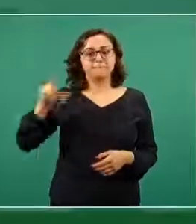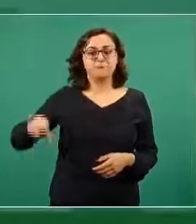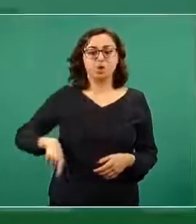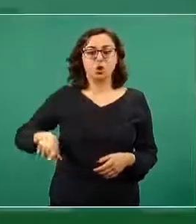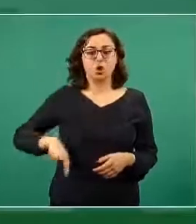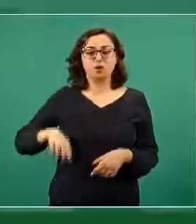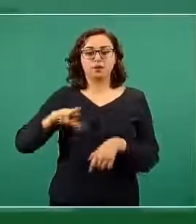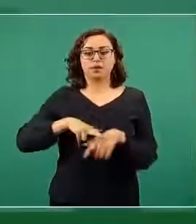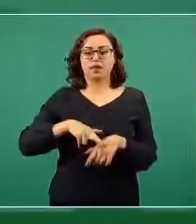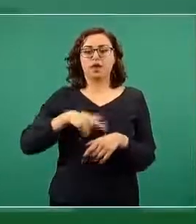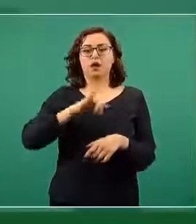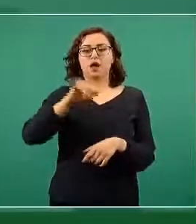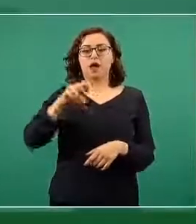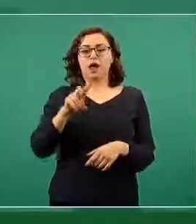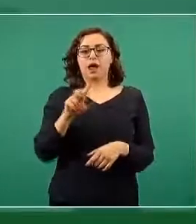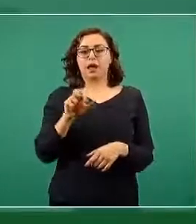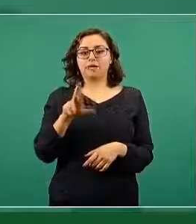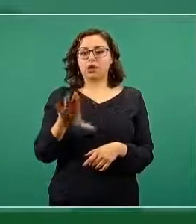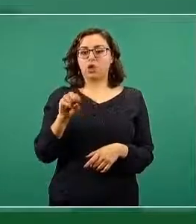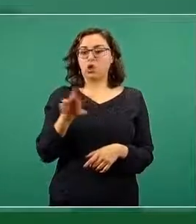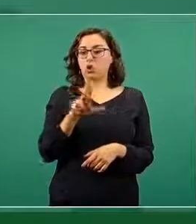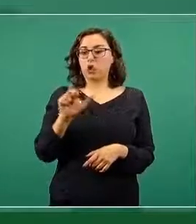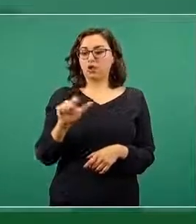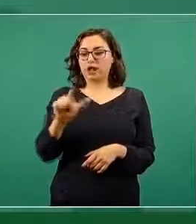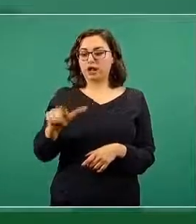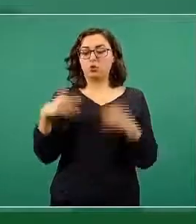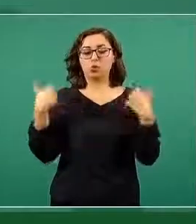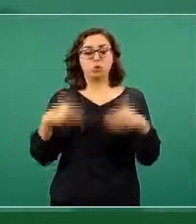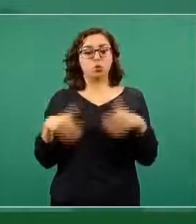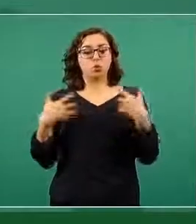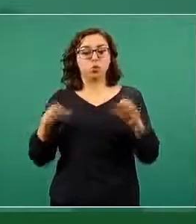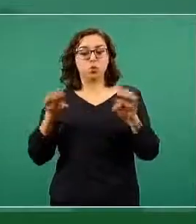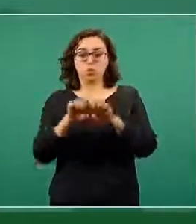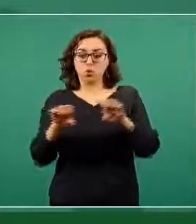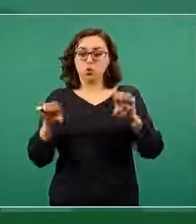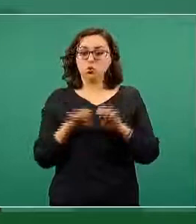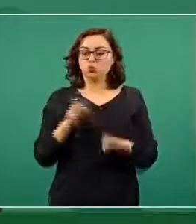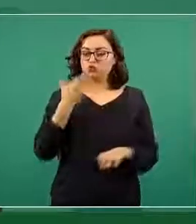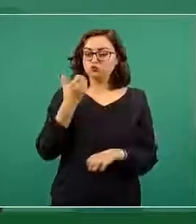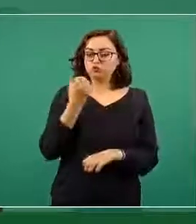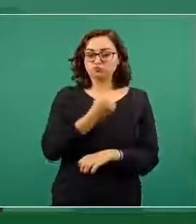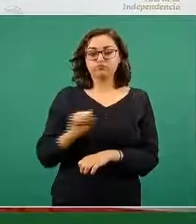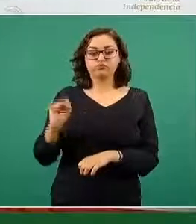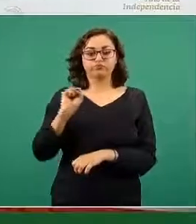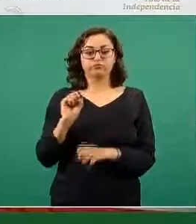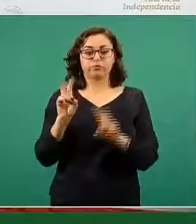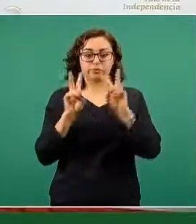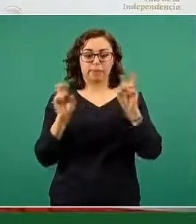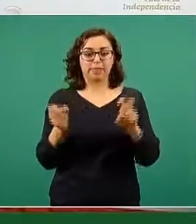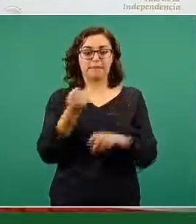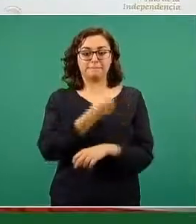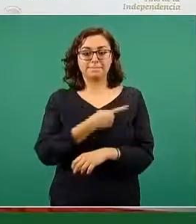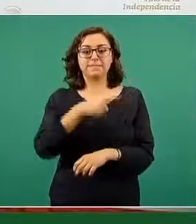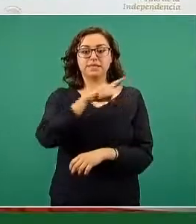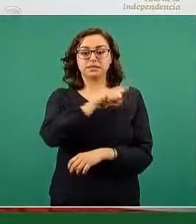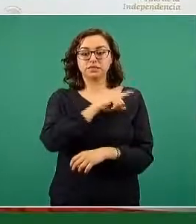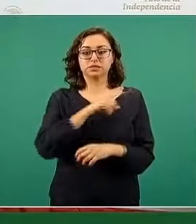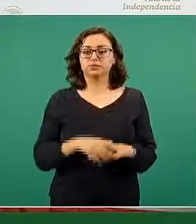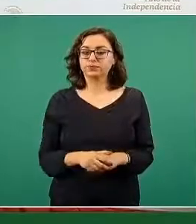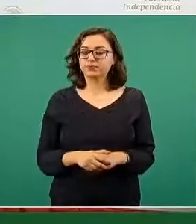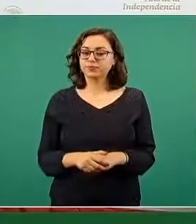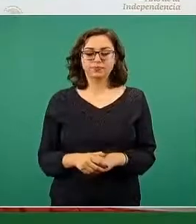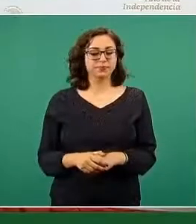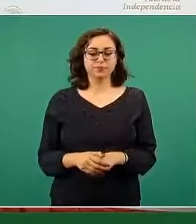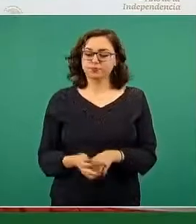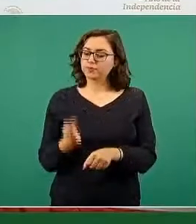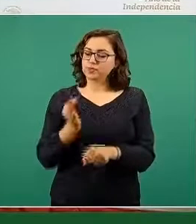gobernador Javier Corral cuenta con un extraordinario equipo de salud. No sería